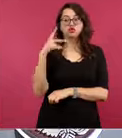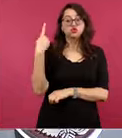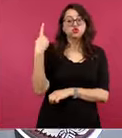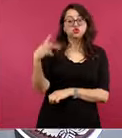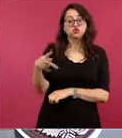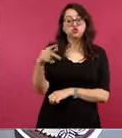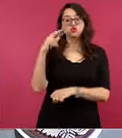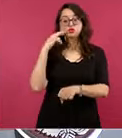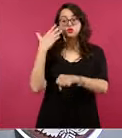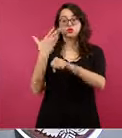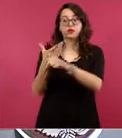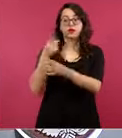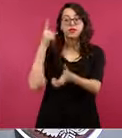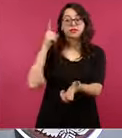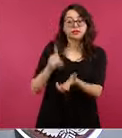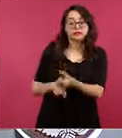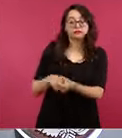correspondía a los